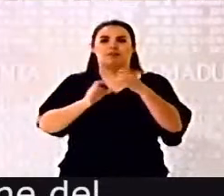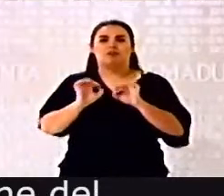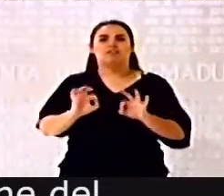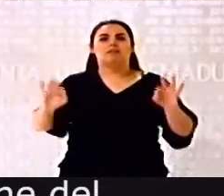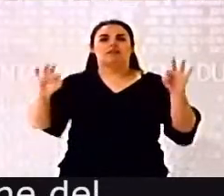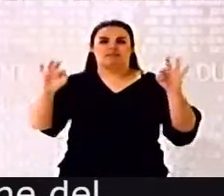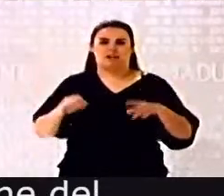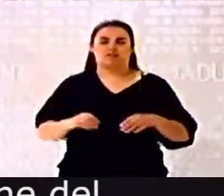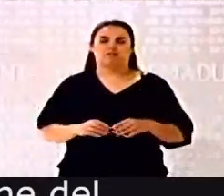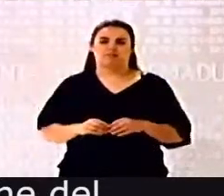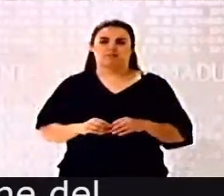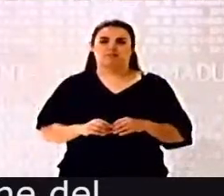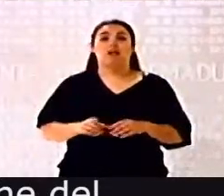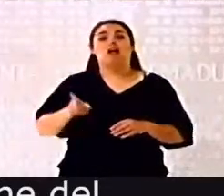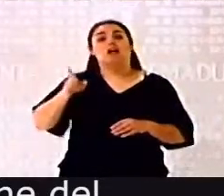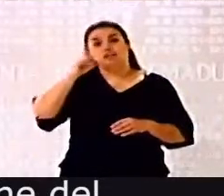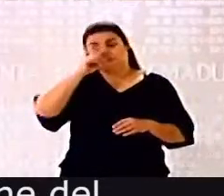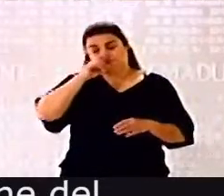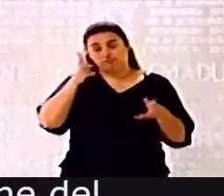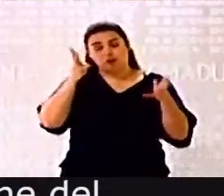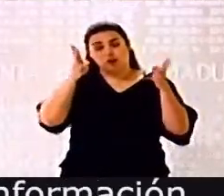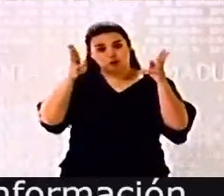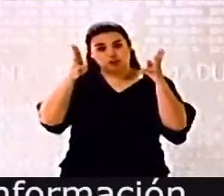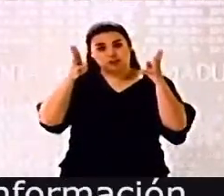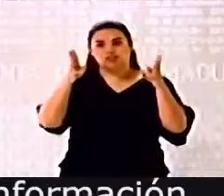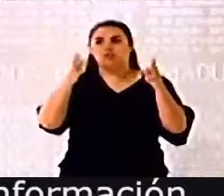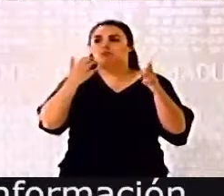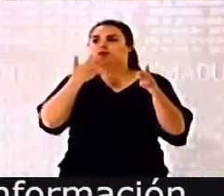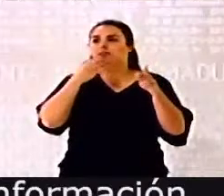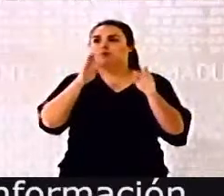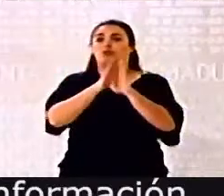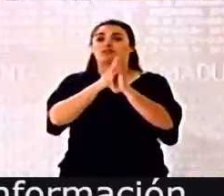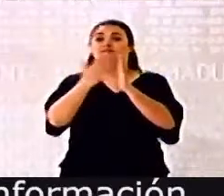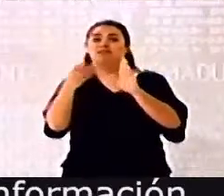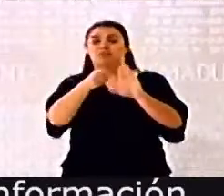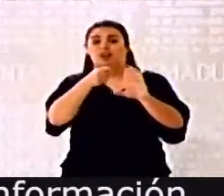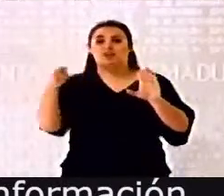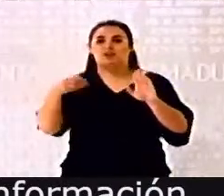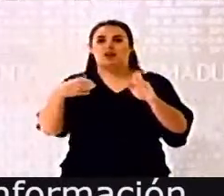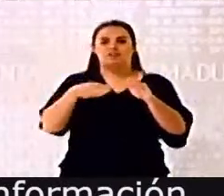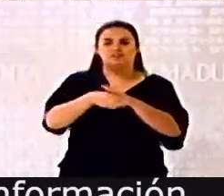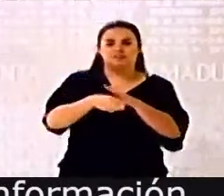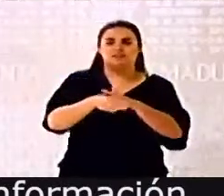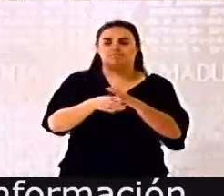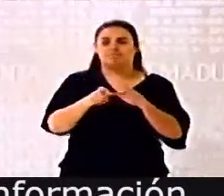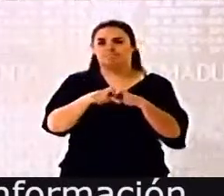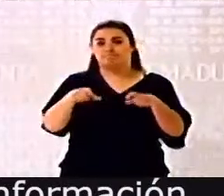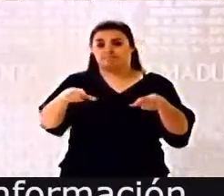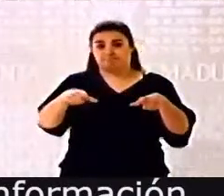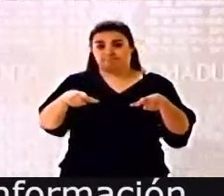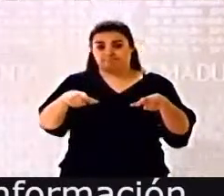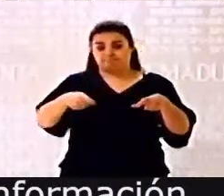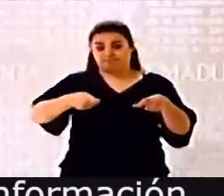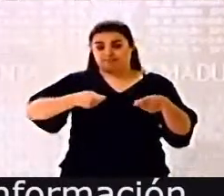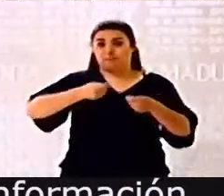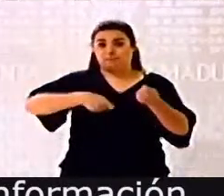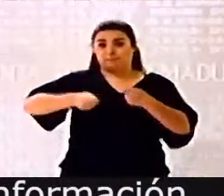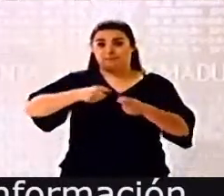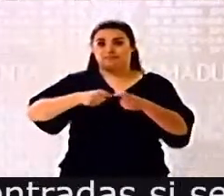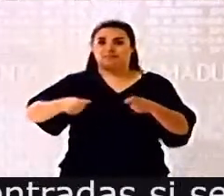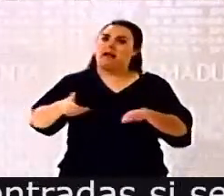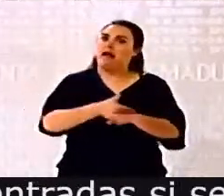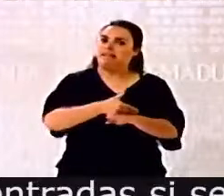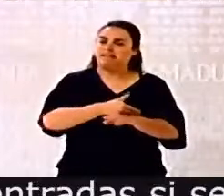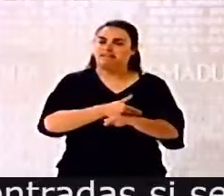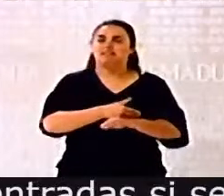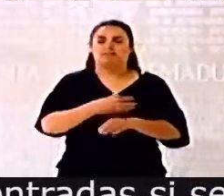específica. Recomendamos que en el ámbito de las taquillas, las entradas, si se pueden vender de forma anticipada, se vendan de